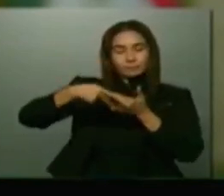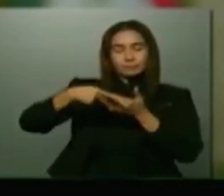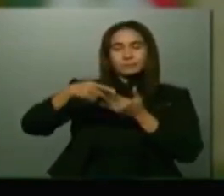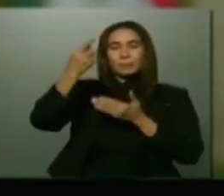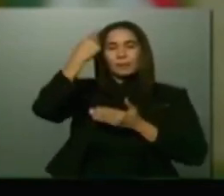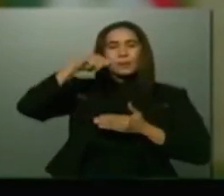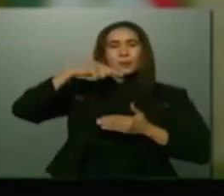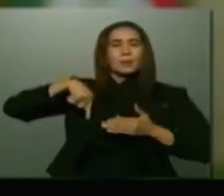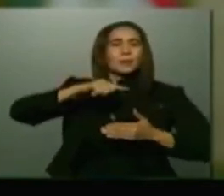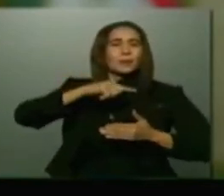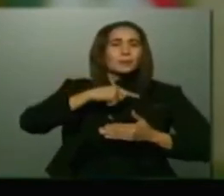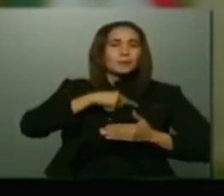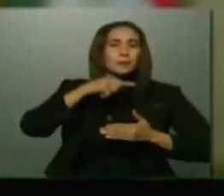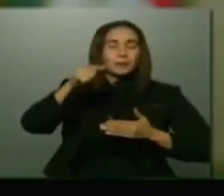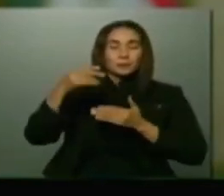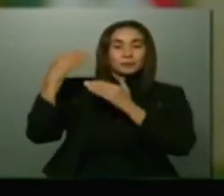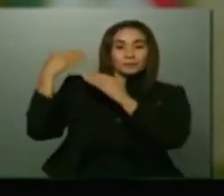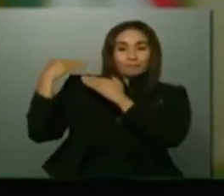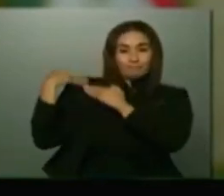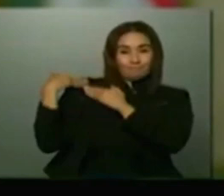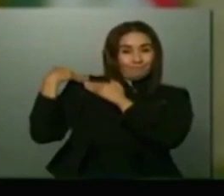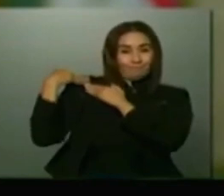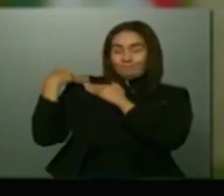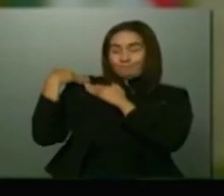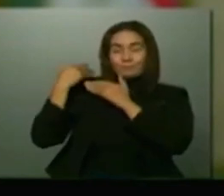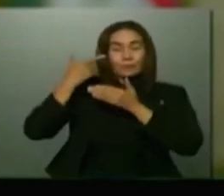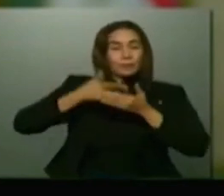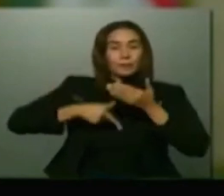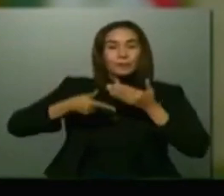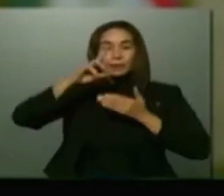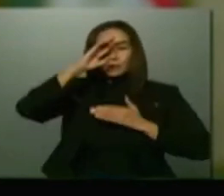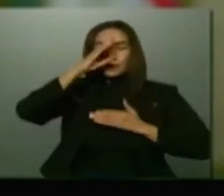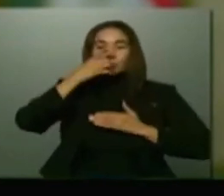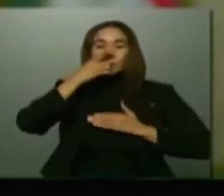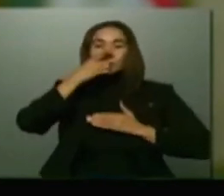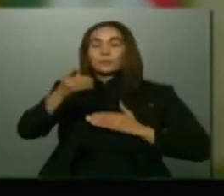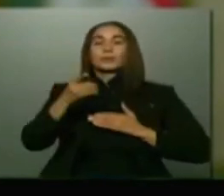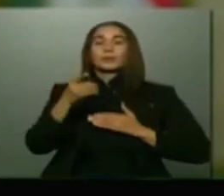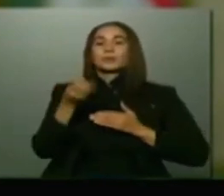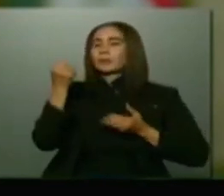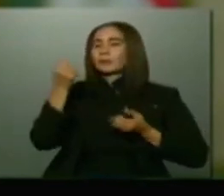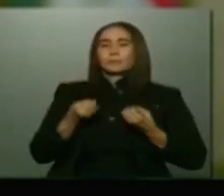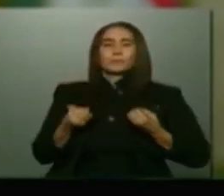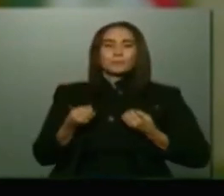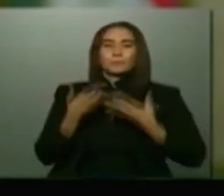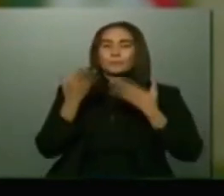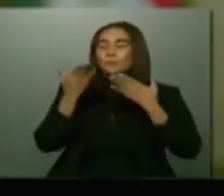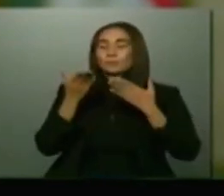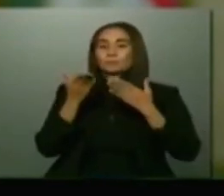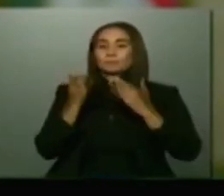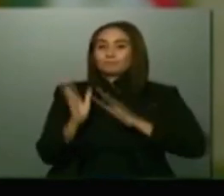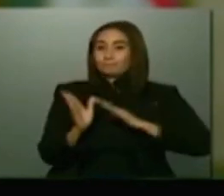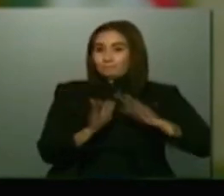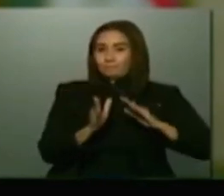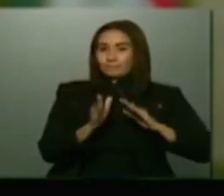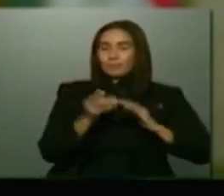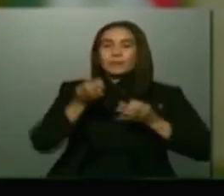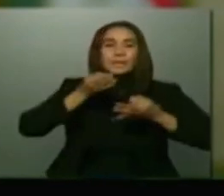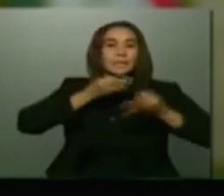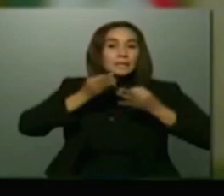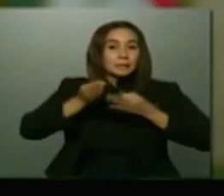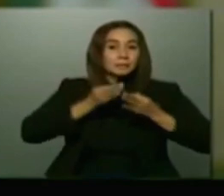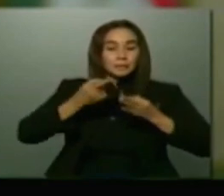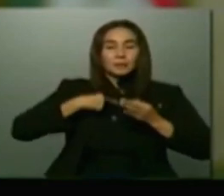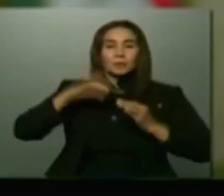Para nosotros, esa carga injusta y lesiva para el pueblo dominicano era sencillamente inaceptable y les dije